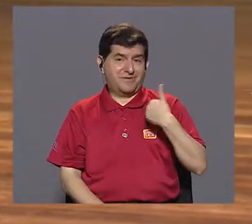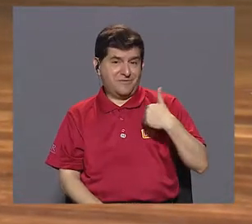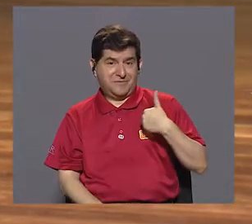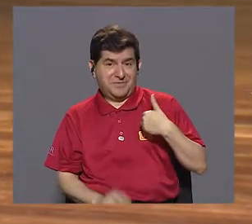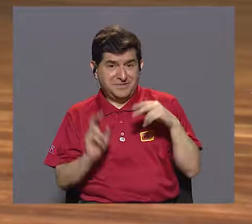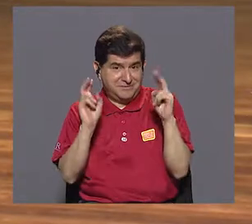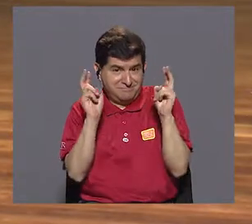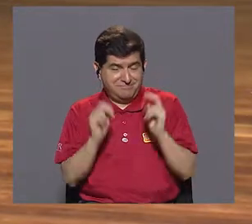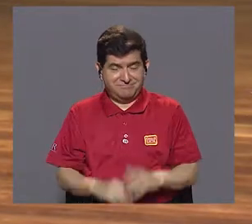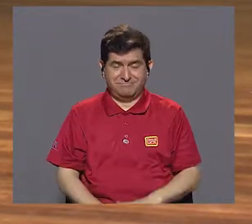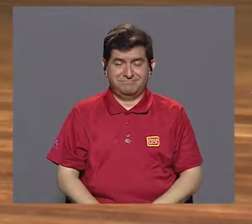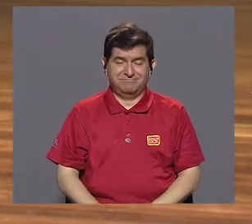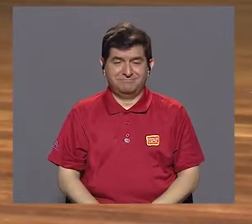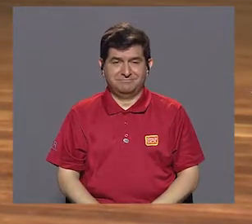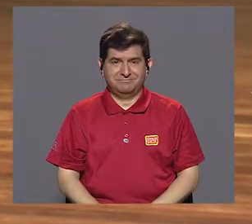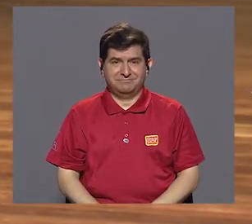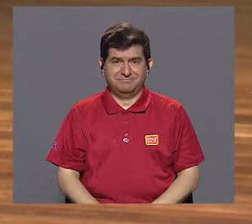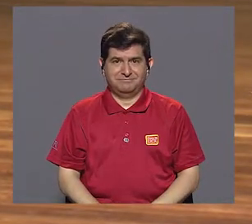trabajadores.